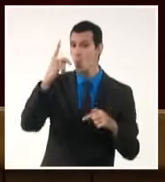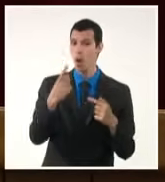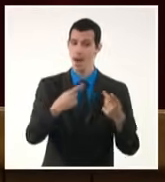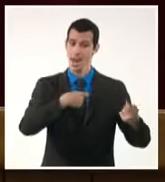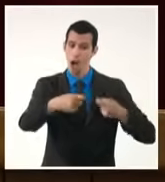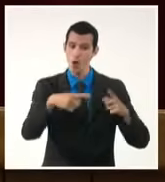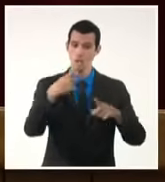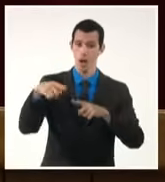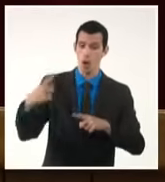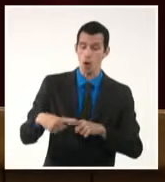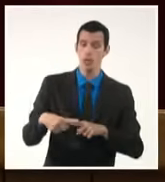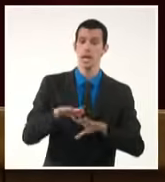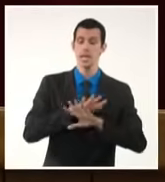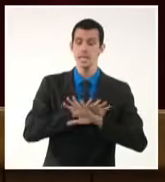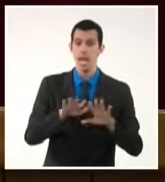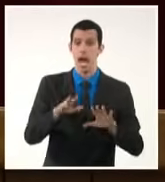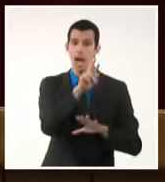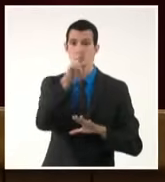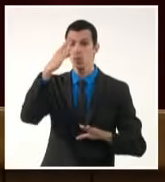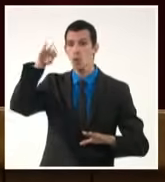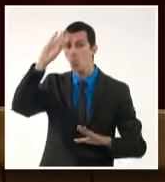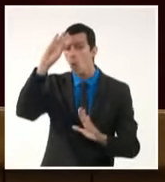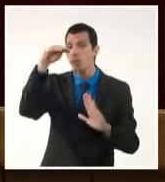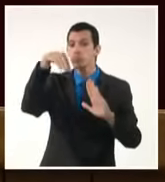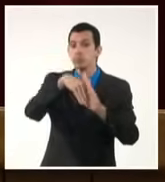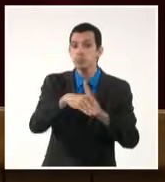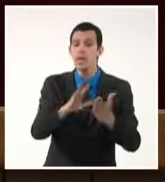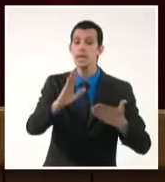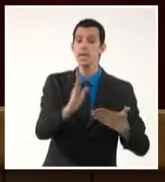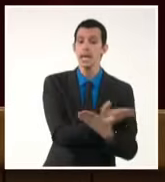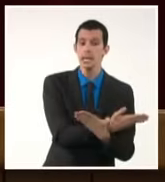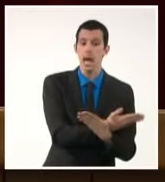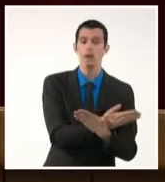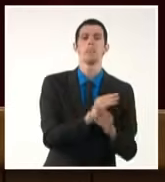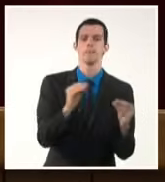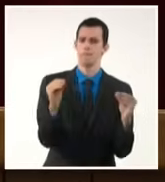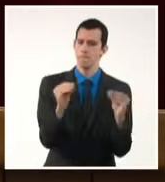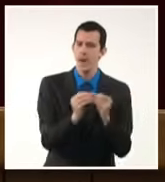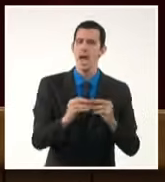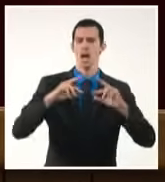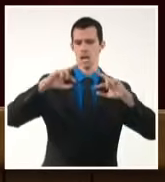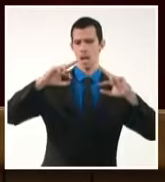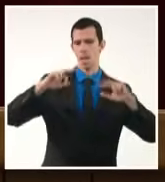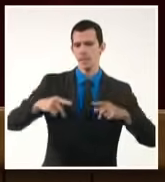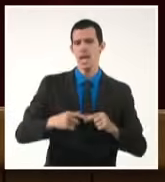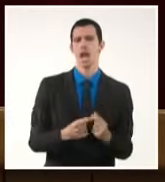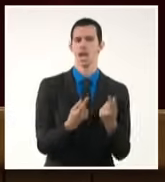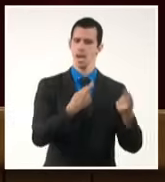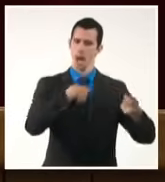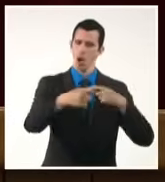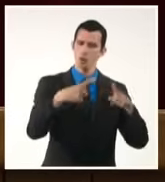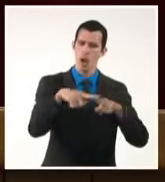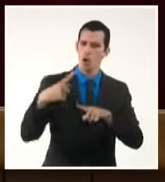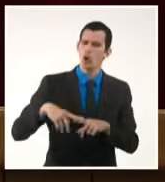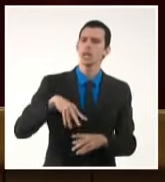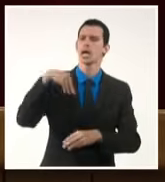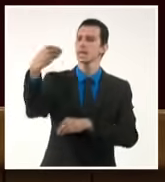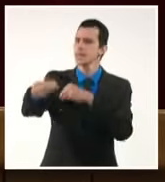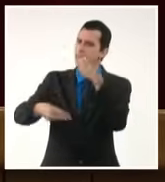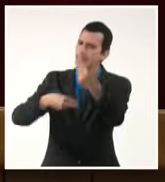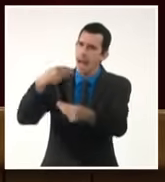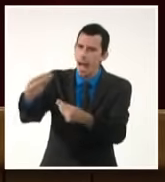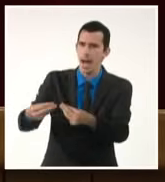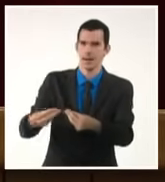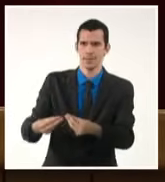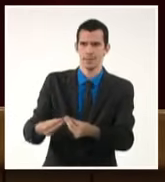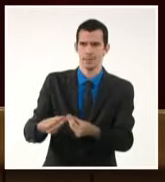poder revolucionario y la devolución de las propiedades, habrá en Cuba un gobierno de transición seleccionado e impuesto por